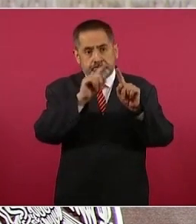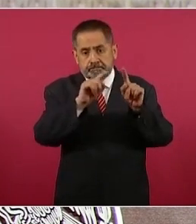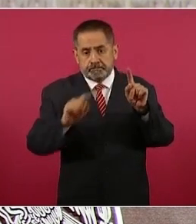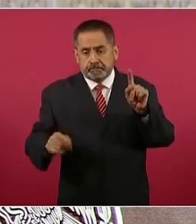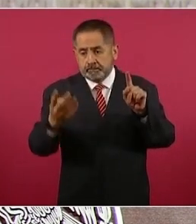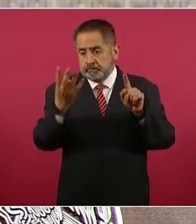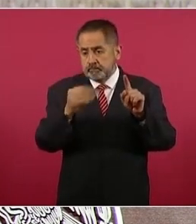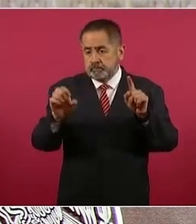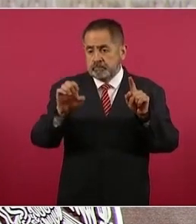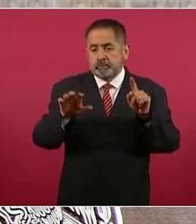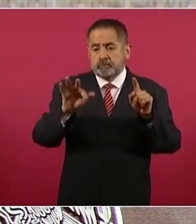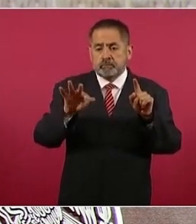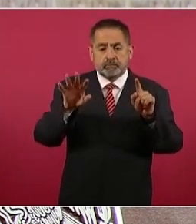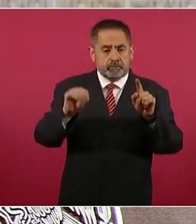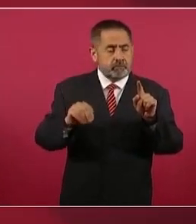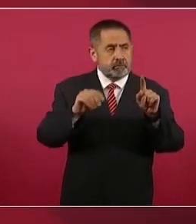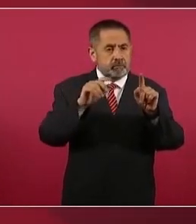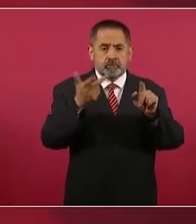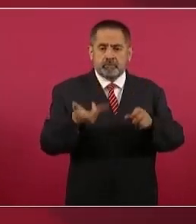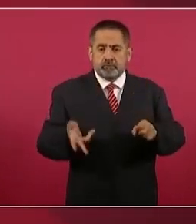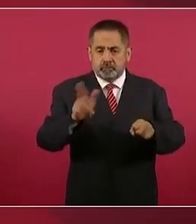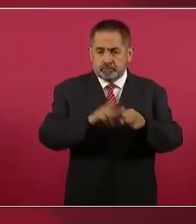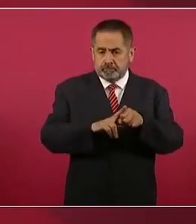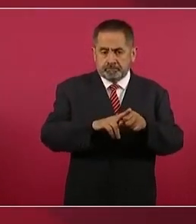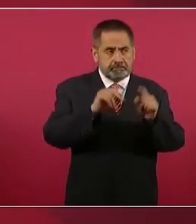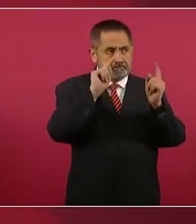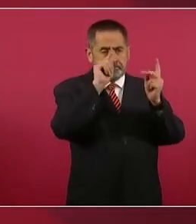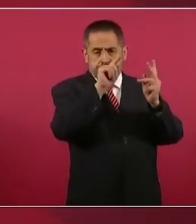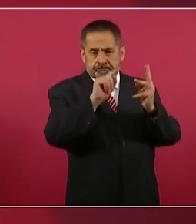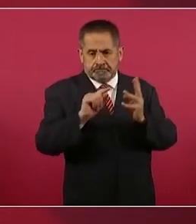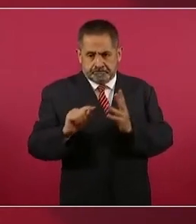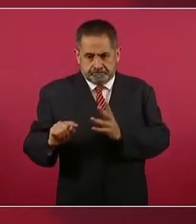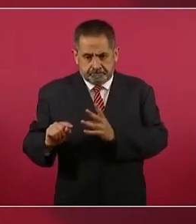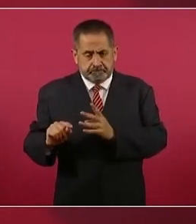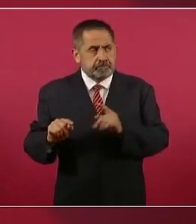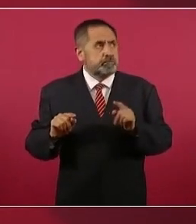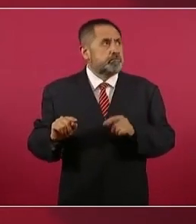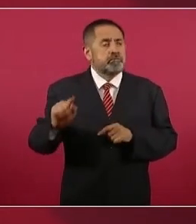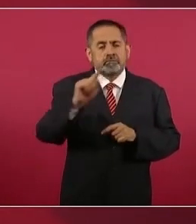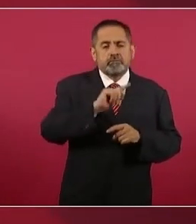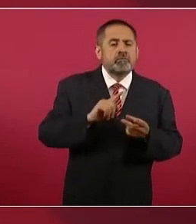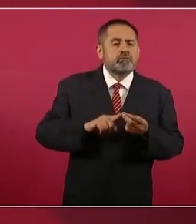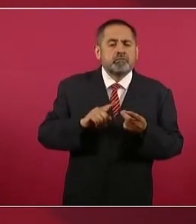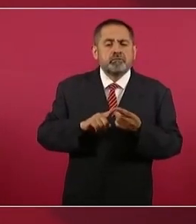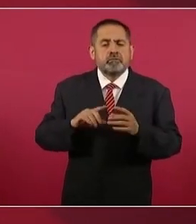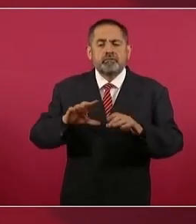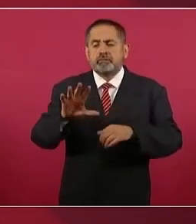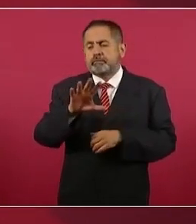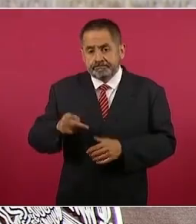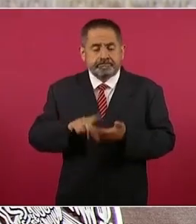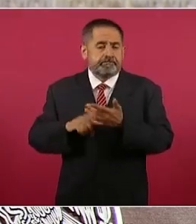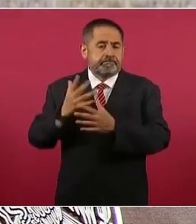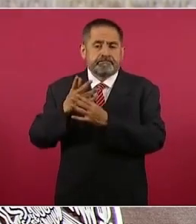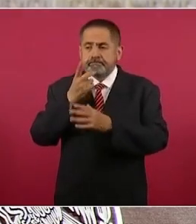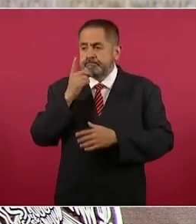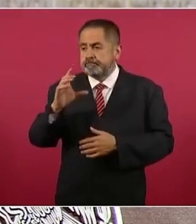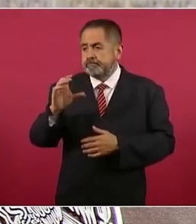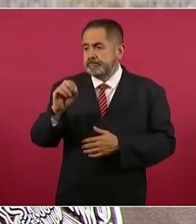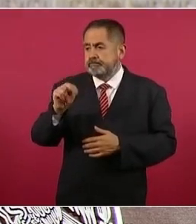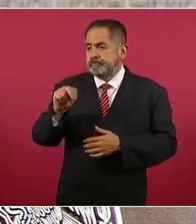949 hospitales, y esos hospitales están ubicados, localizados en 560 municipios.